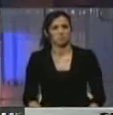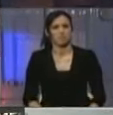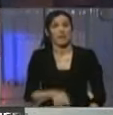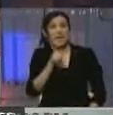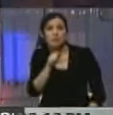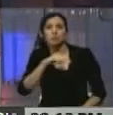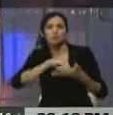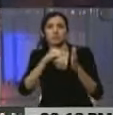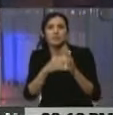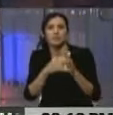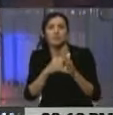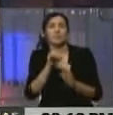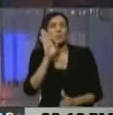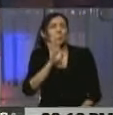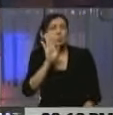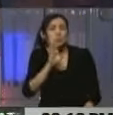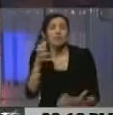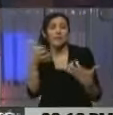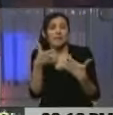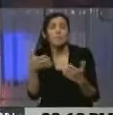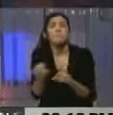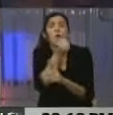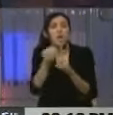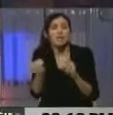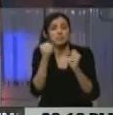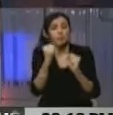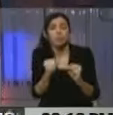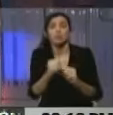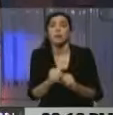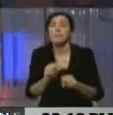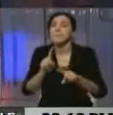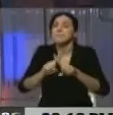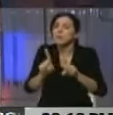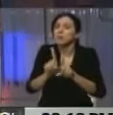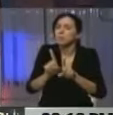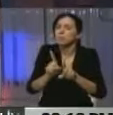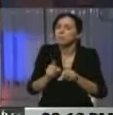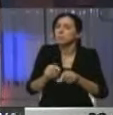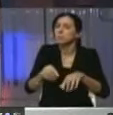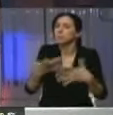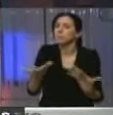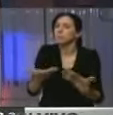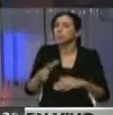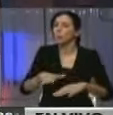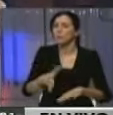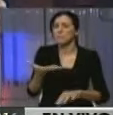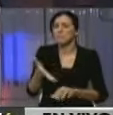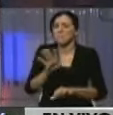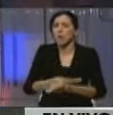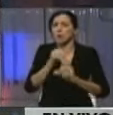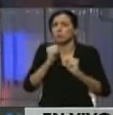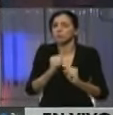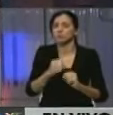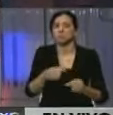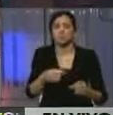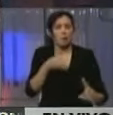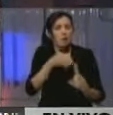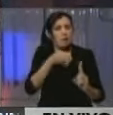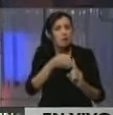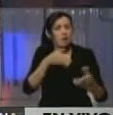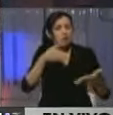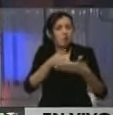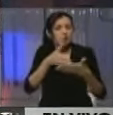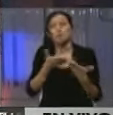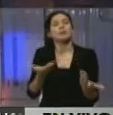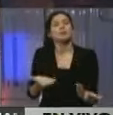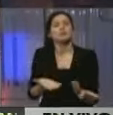La guerra criminal, de violencia criminal, pero el frente principal, sin lugar a dudas, donde se ha concentrado el esfuerzo de esta